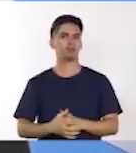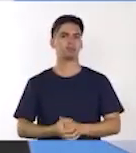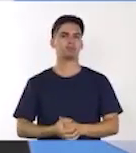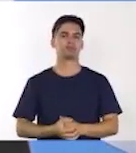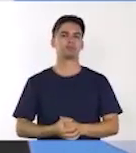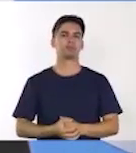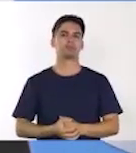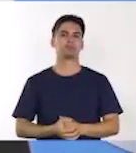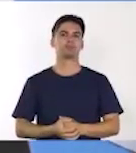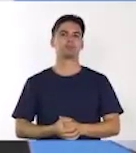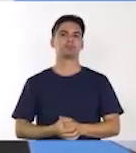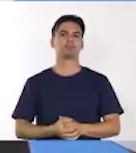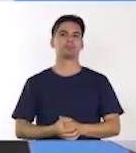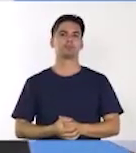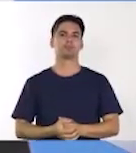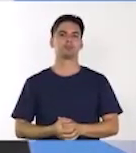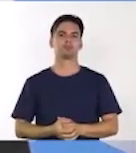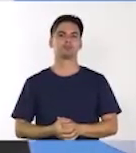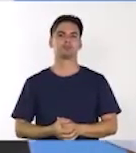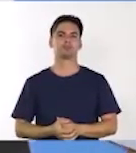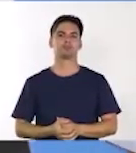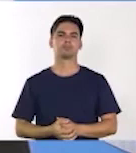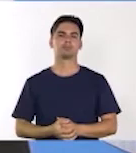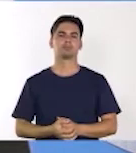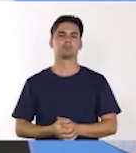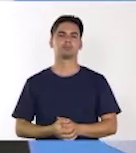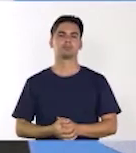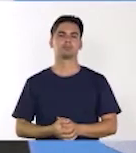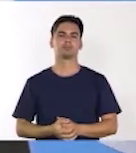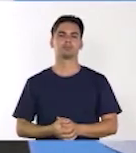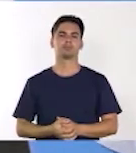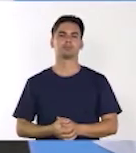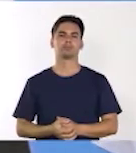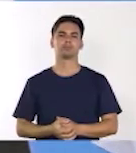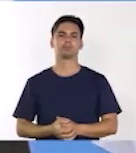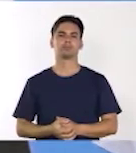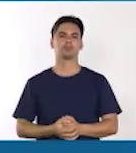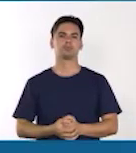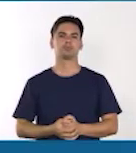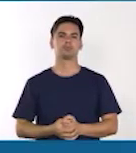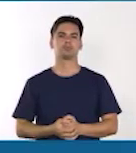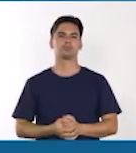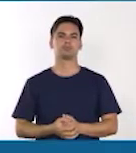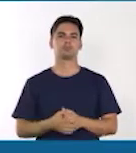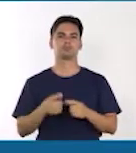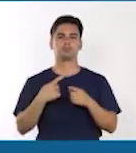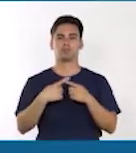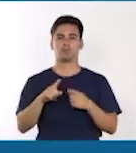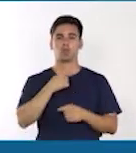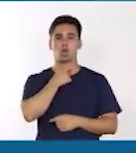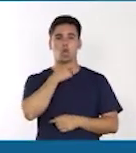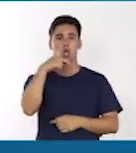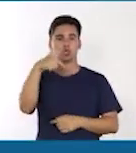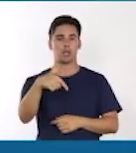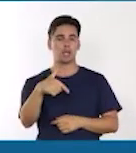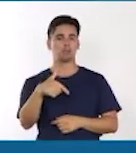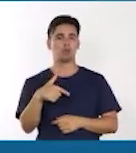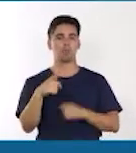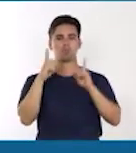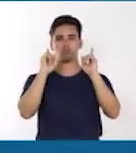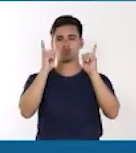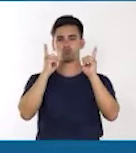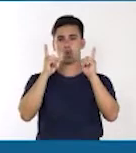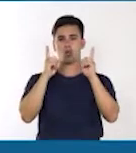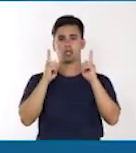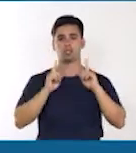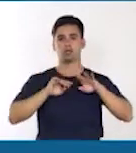realizar o desarrollar, por decirlo de la mejor manera, este tema. El otro ejemplo es la política exterior